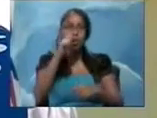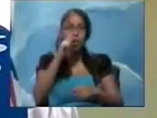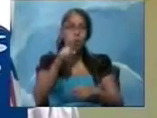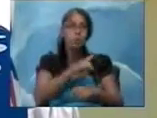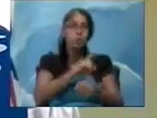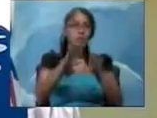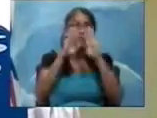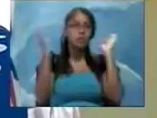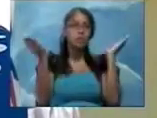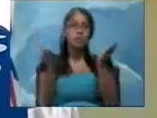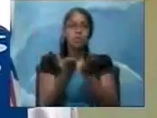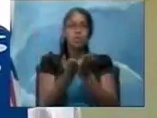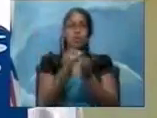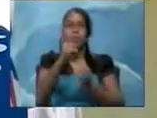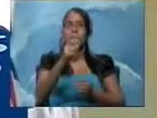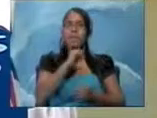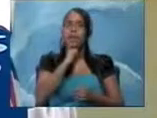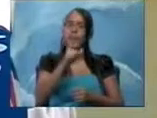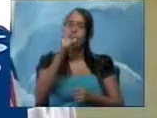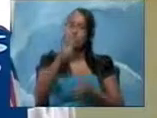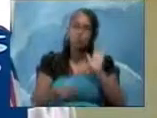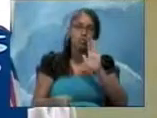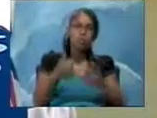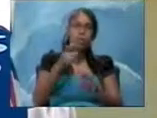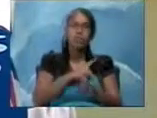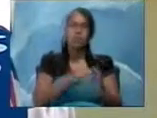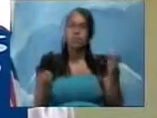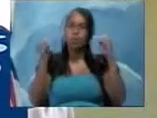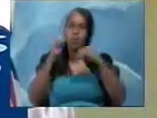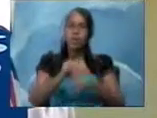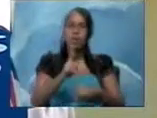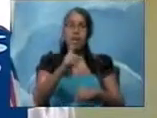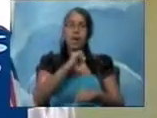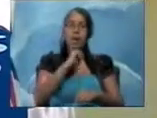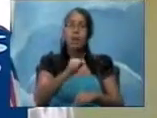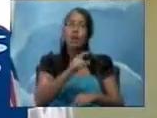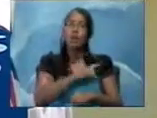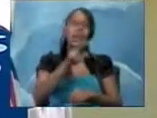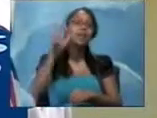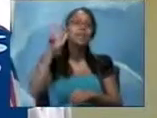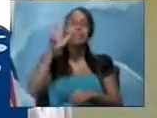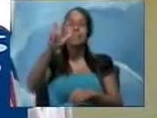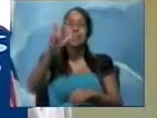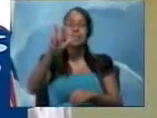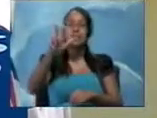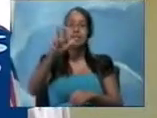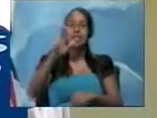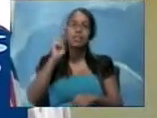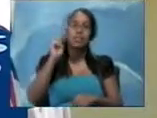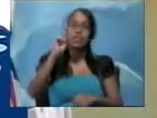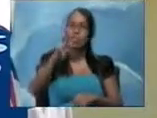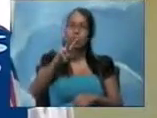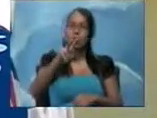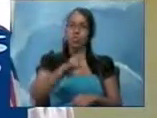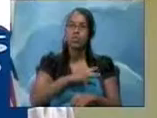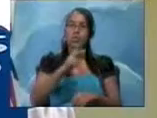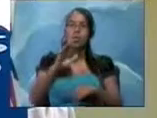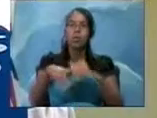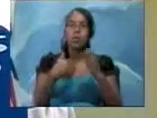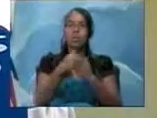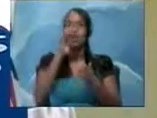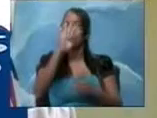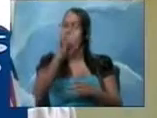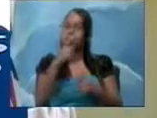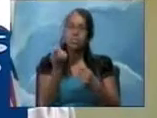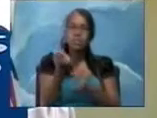era un uno más del montón él era uno de esos de la tercera segunda tercera o hasta cuarta